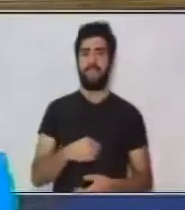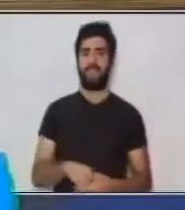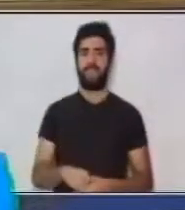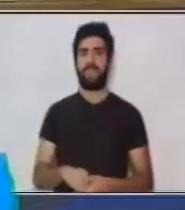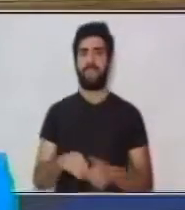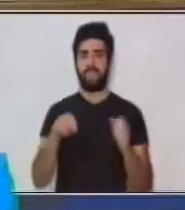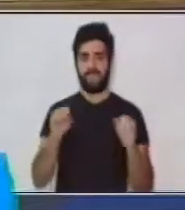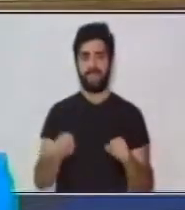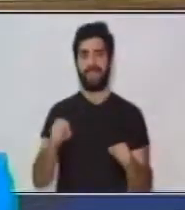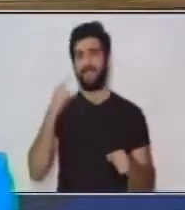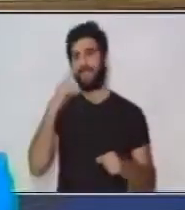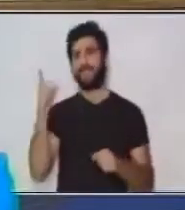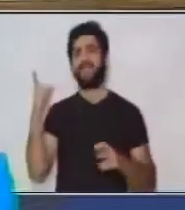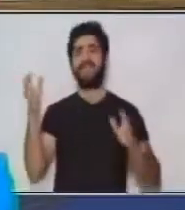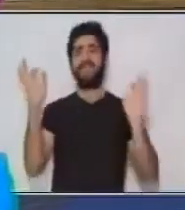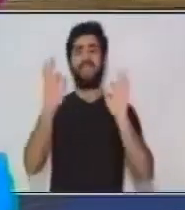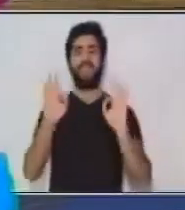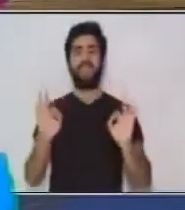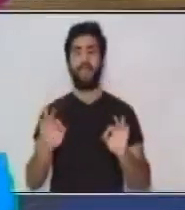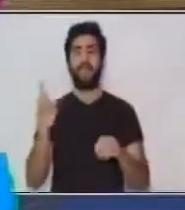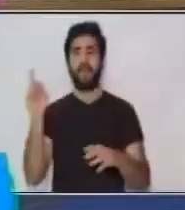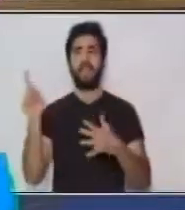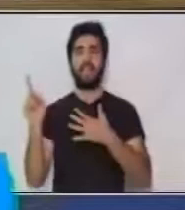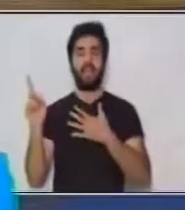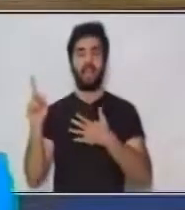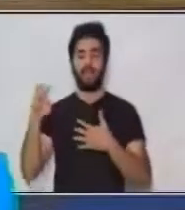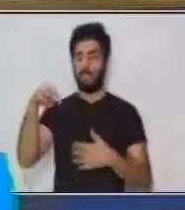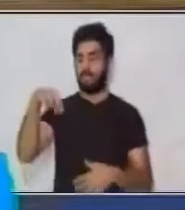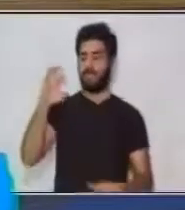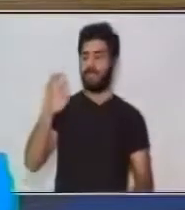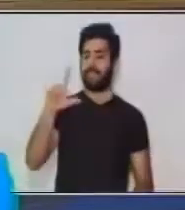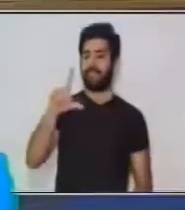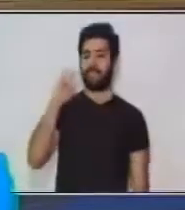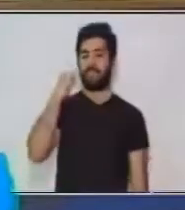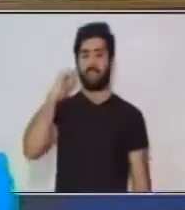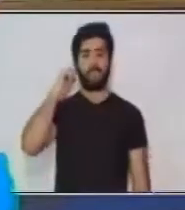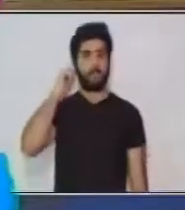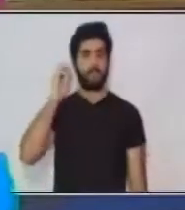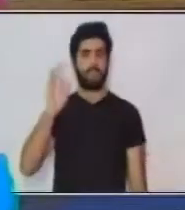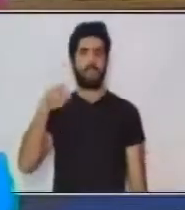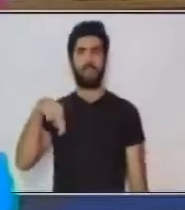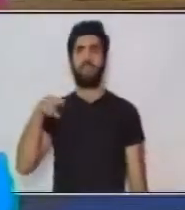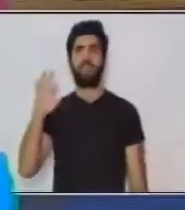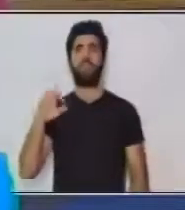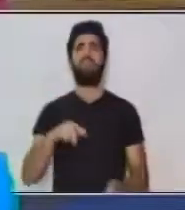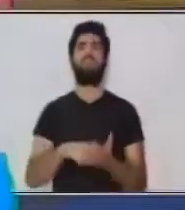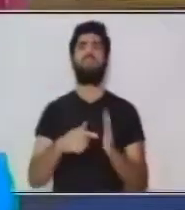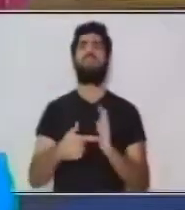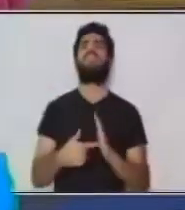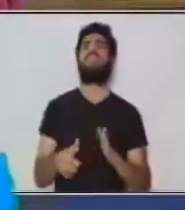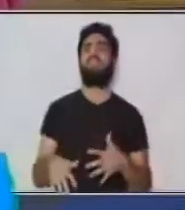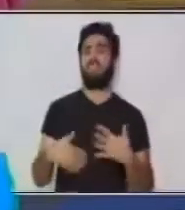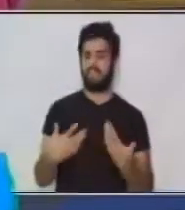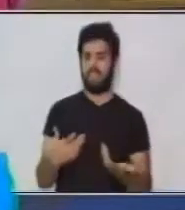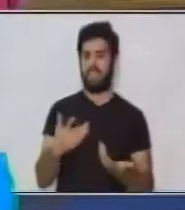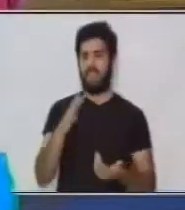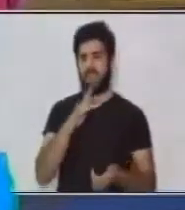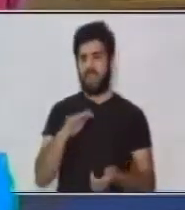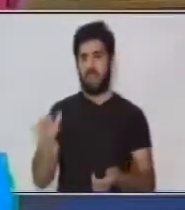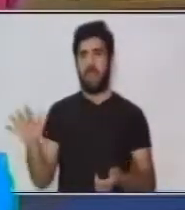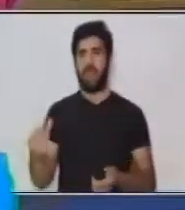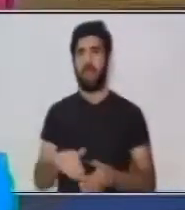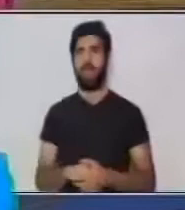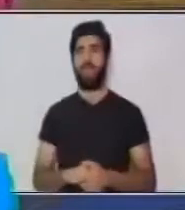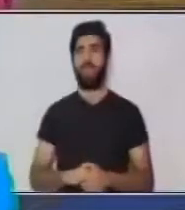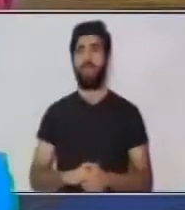ver que estas figuras son polígonos. ¿Qué es un polígono? Tiene las siguientes características. Veamos